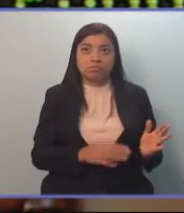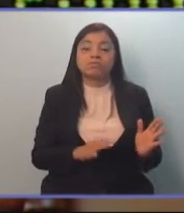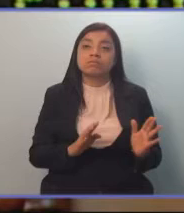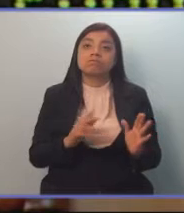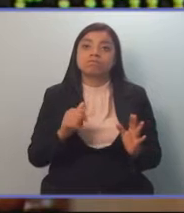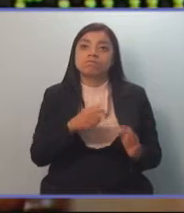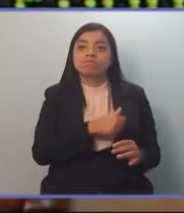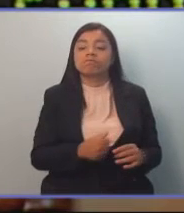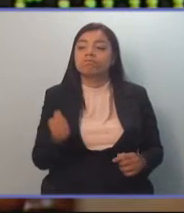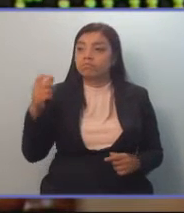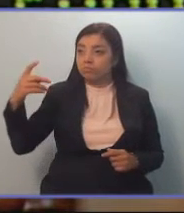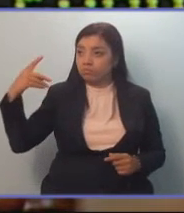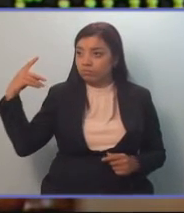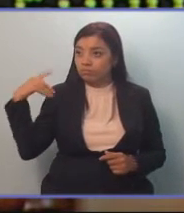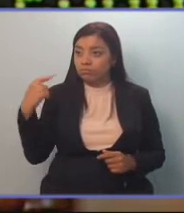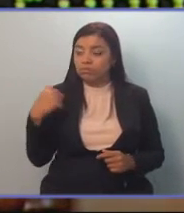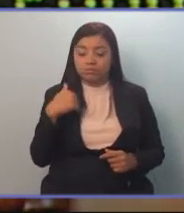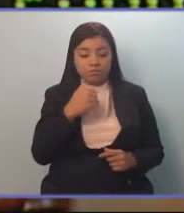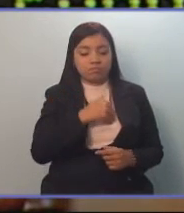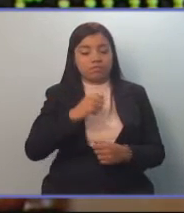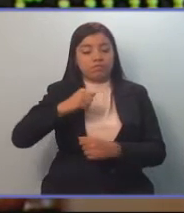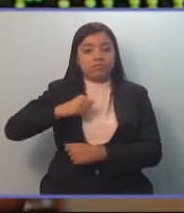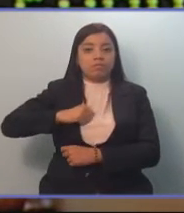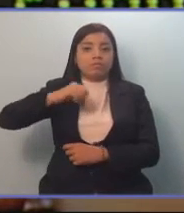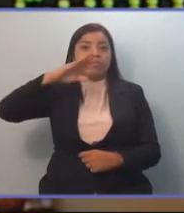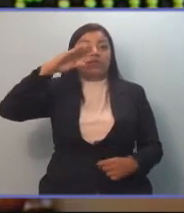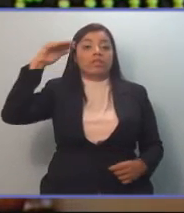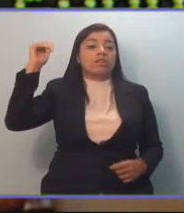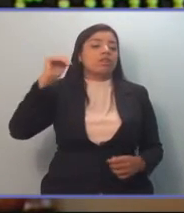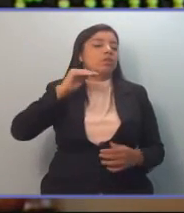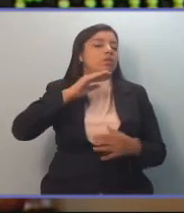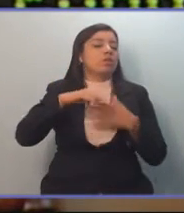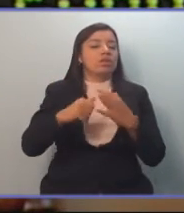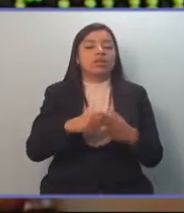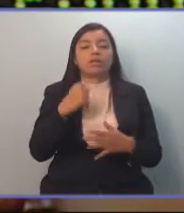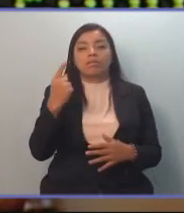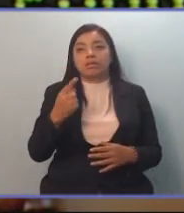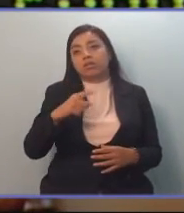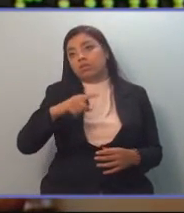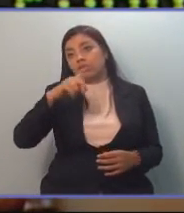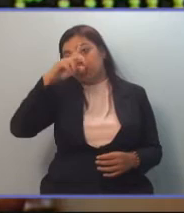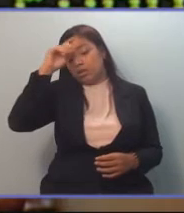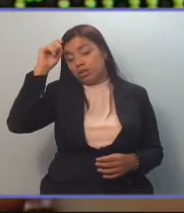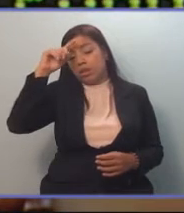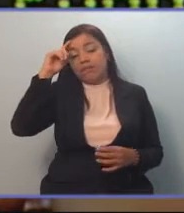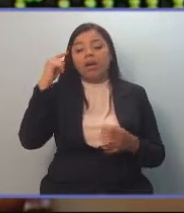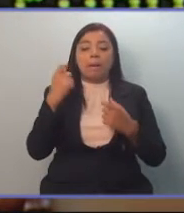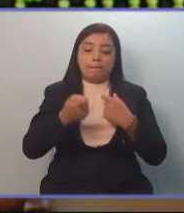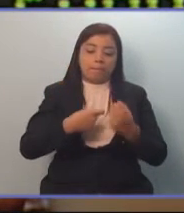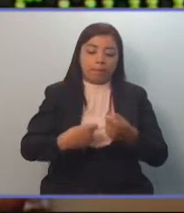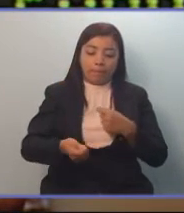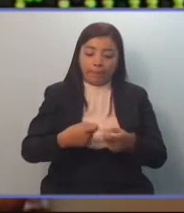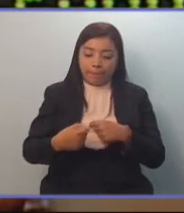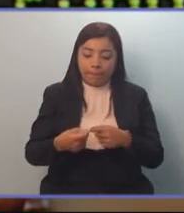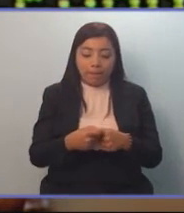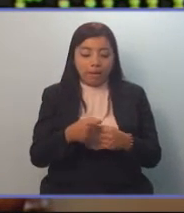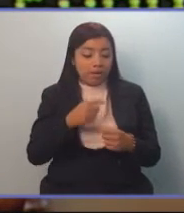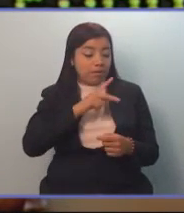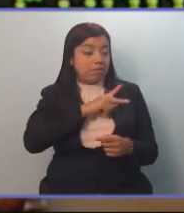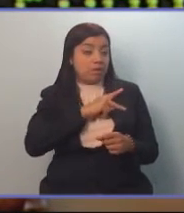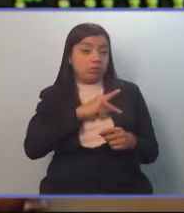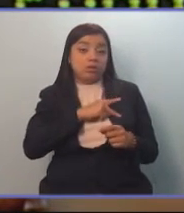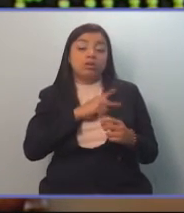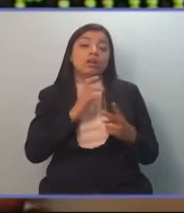de Logística del Ministerio de la Defensa Nacional. Toda persona artesana pirotécnica y la microempresa a la que se refiere el numeral